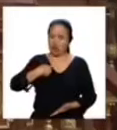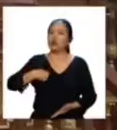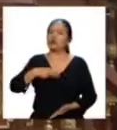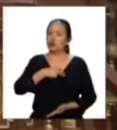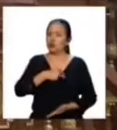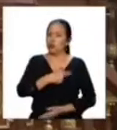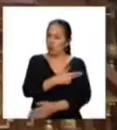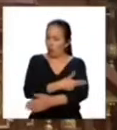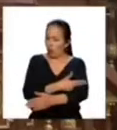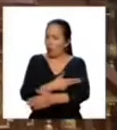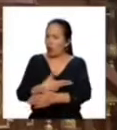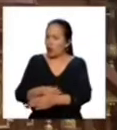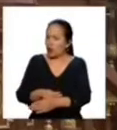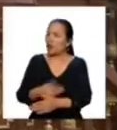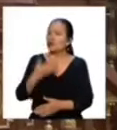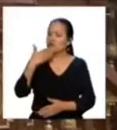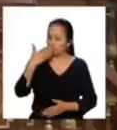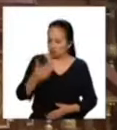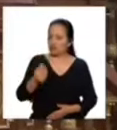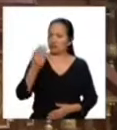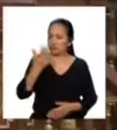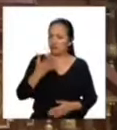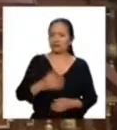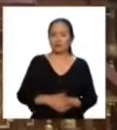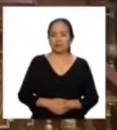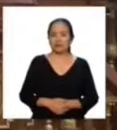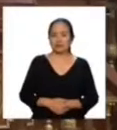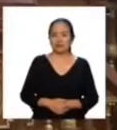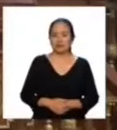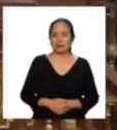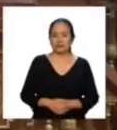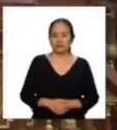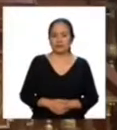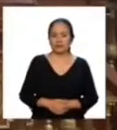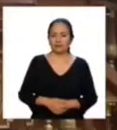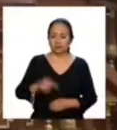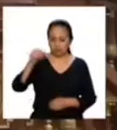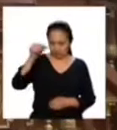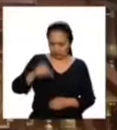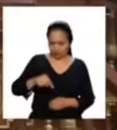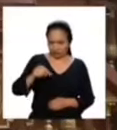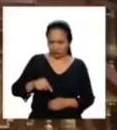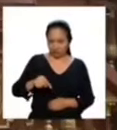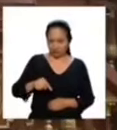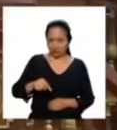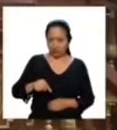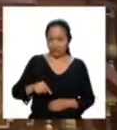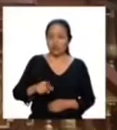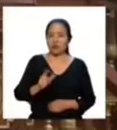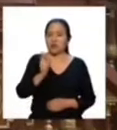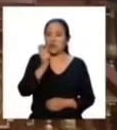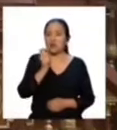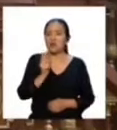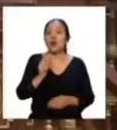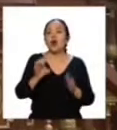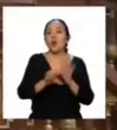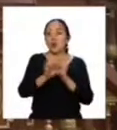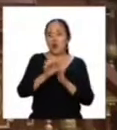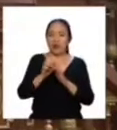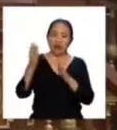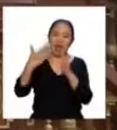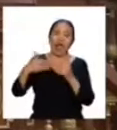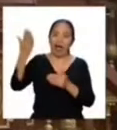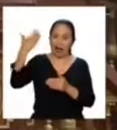hay resultados. En la ciudad, la fórmula de austeridad republicana, que acabó con los privilegios de los